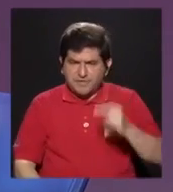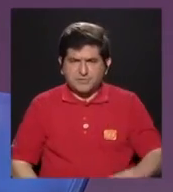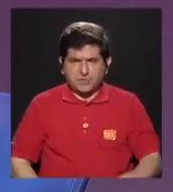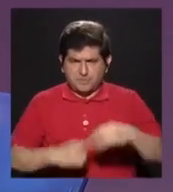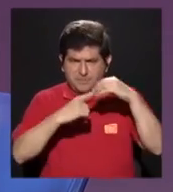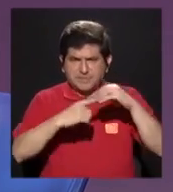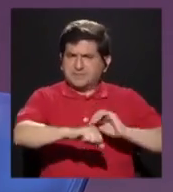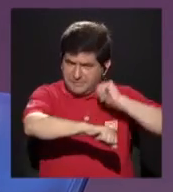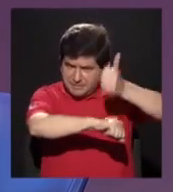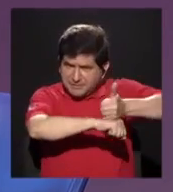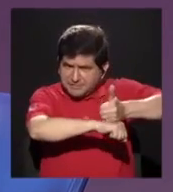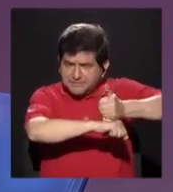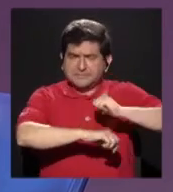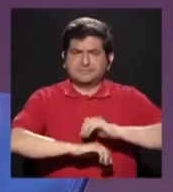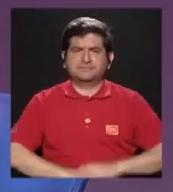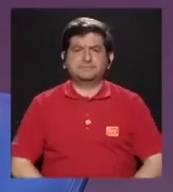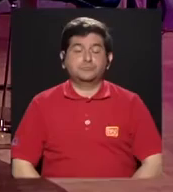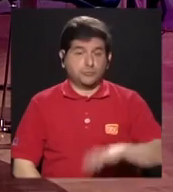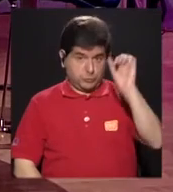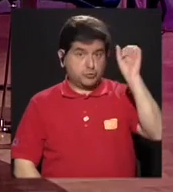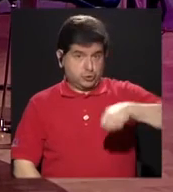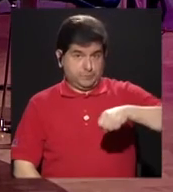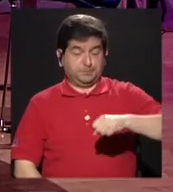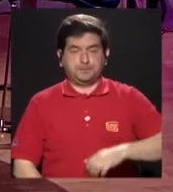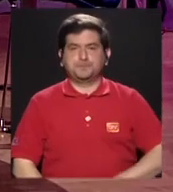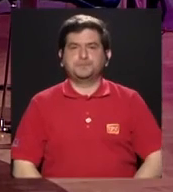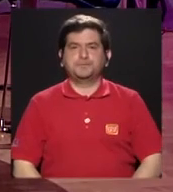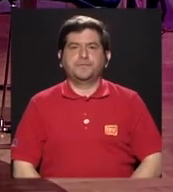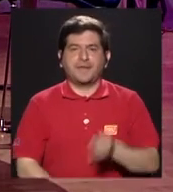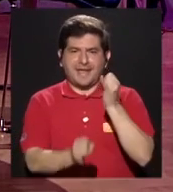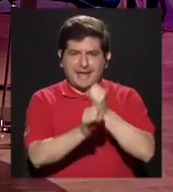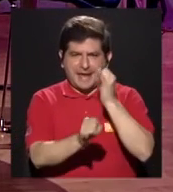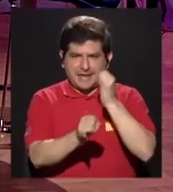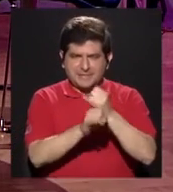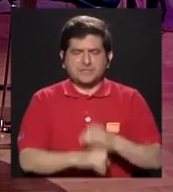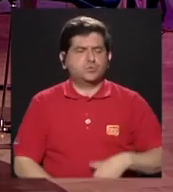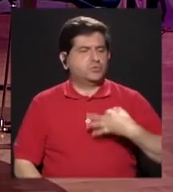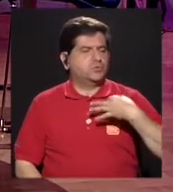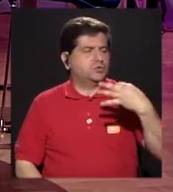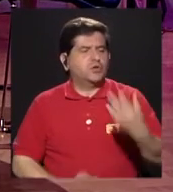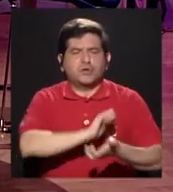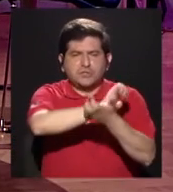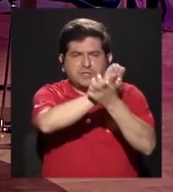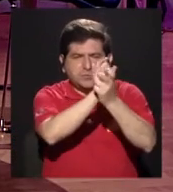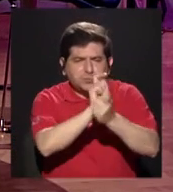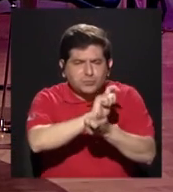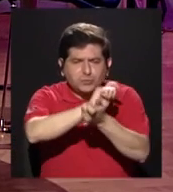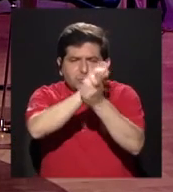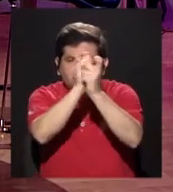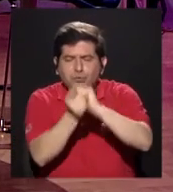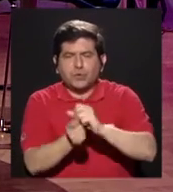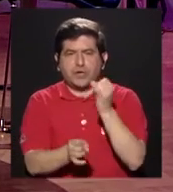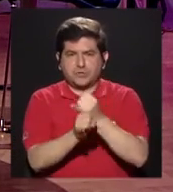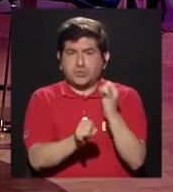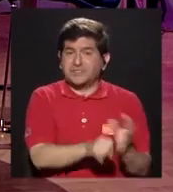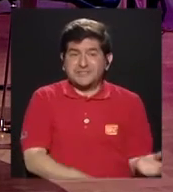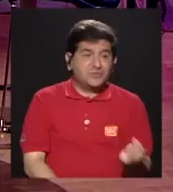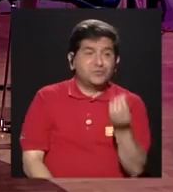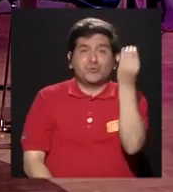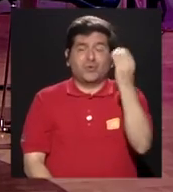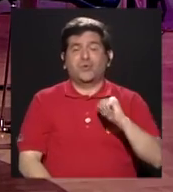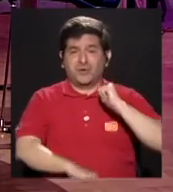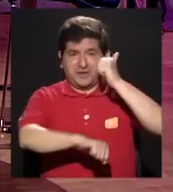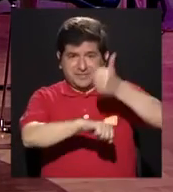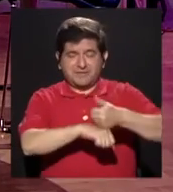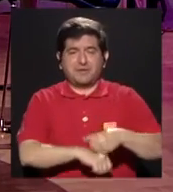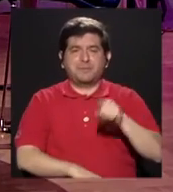creado claro que sí el instituto cada día se transforma mantengas una institución joven fue creada